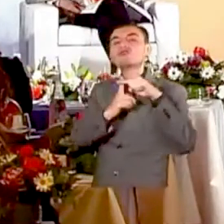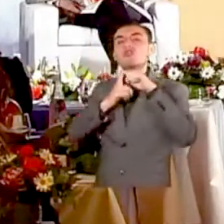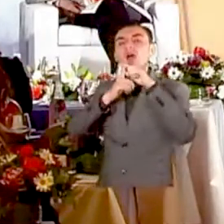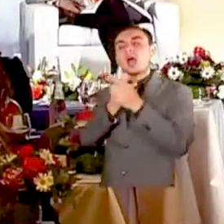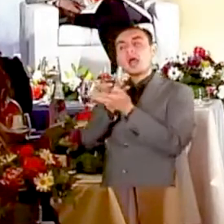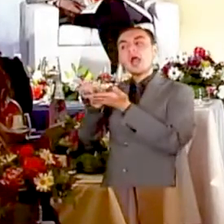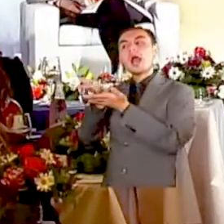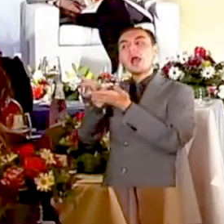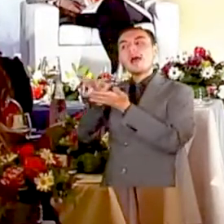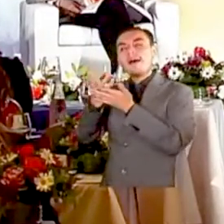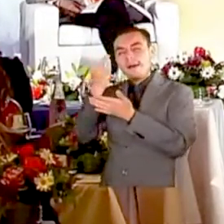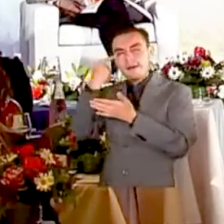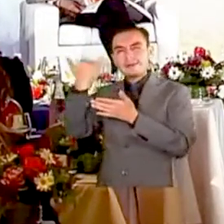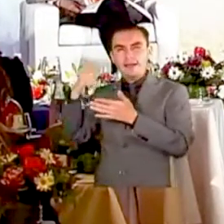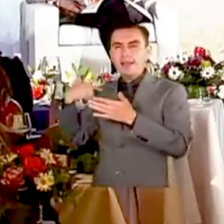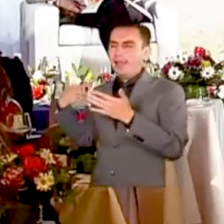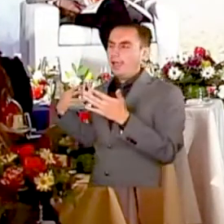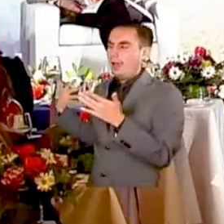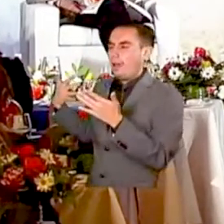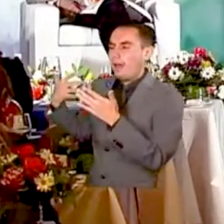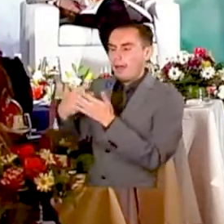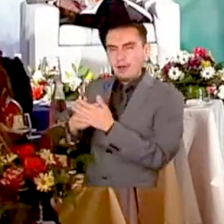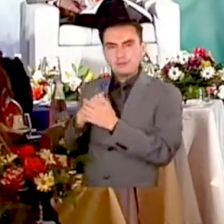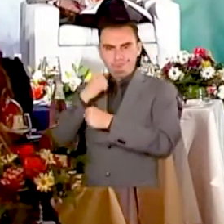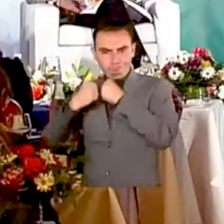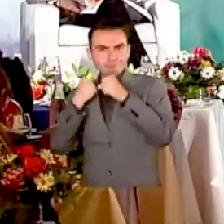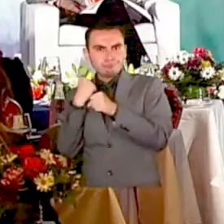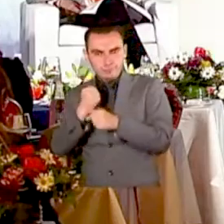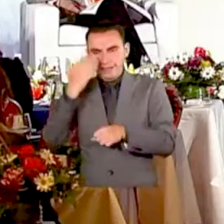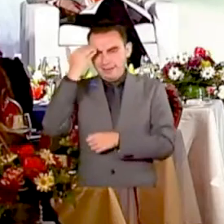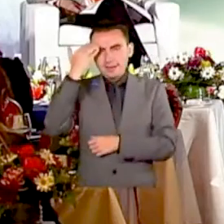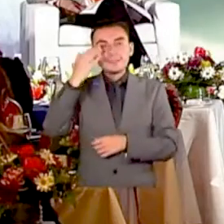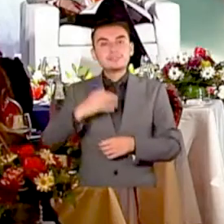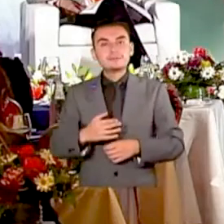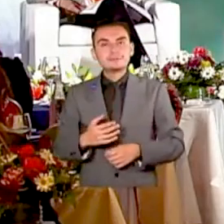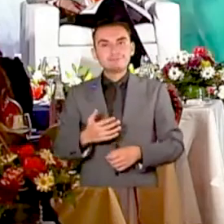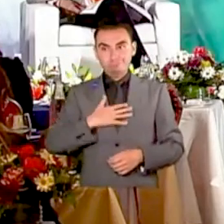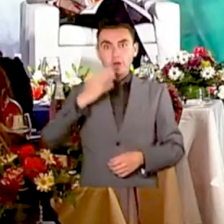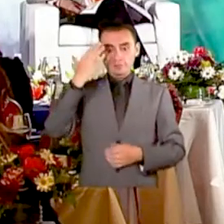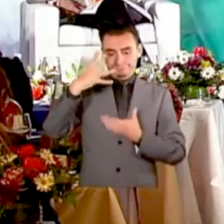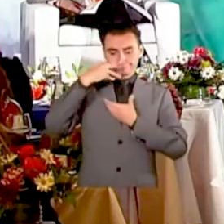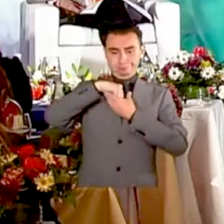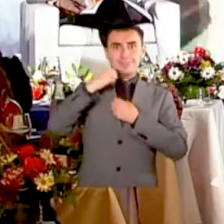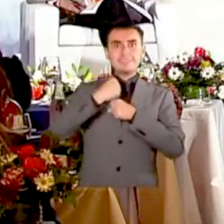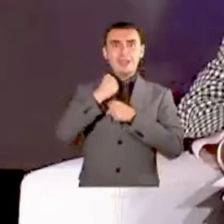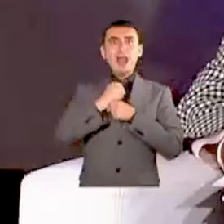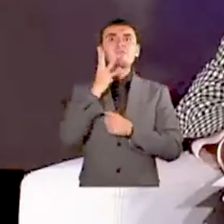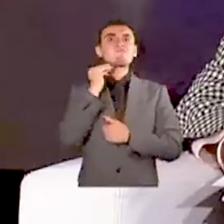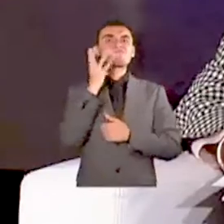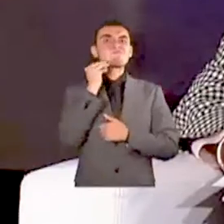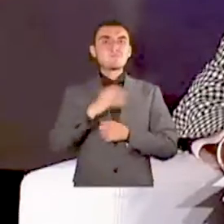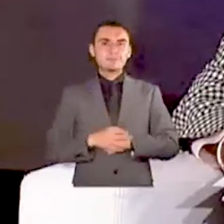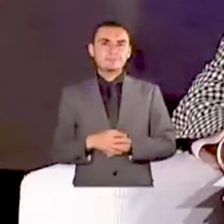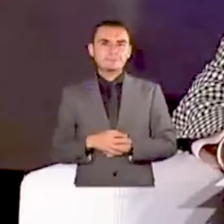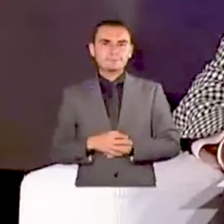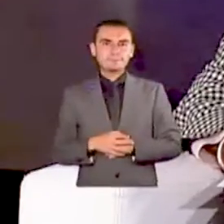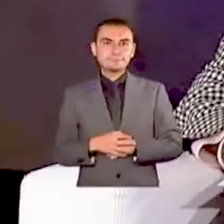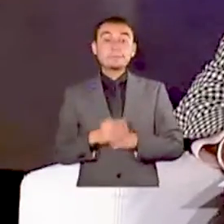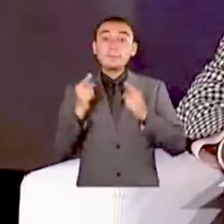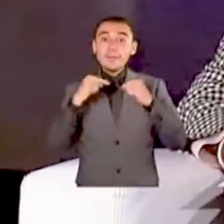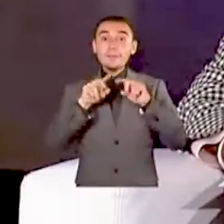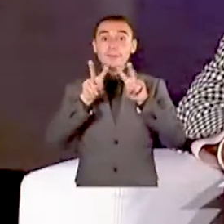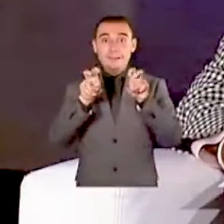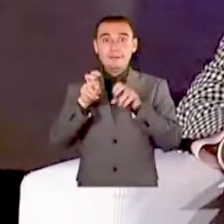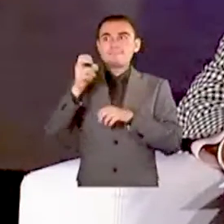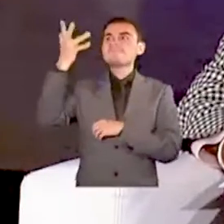que lleva muchísimos años trabajando en este tema y tenemos expertos adentro. También en pensiones, señora